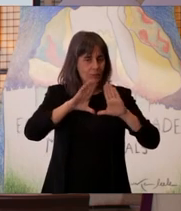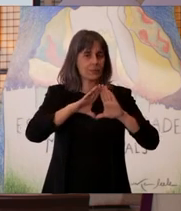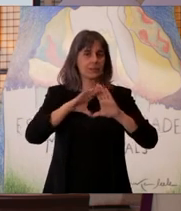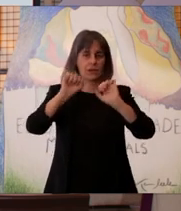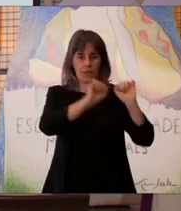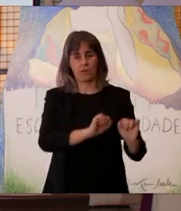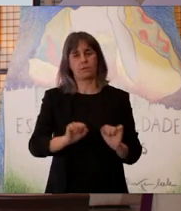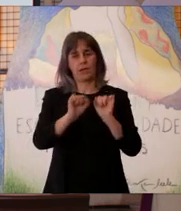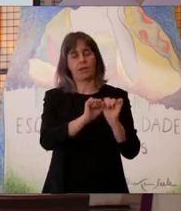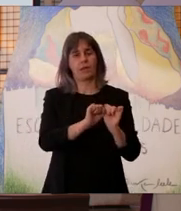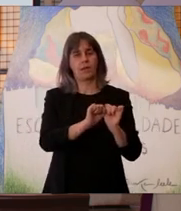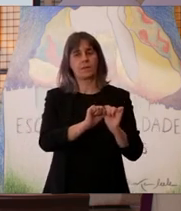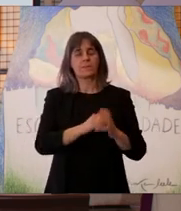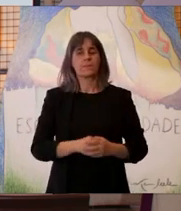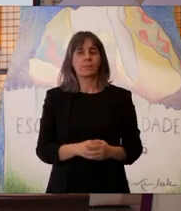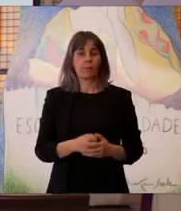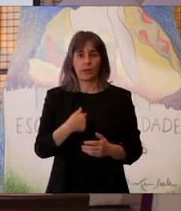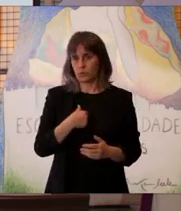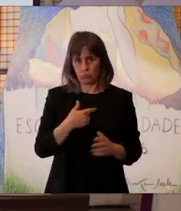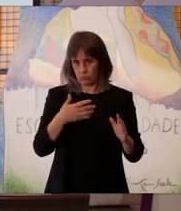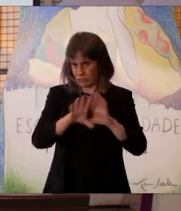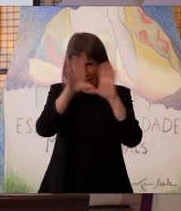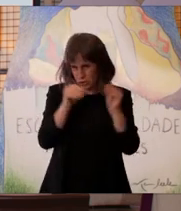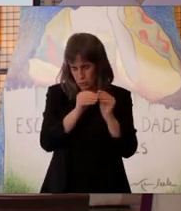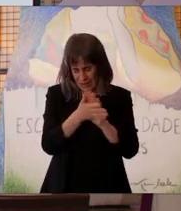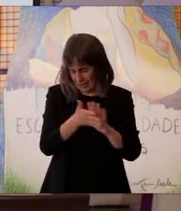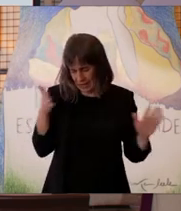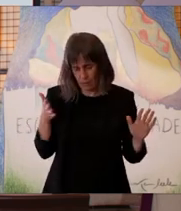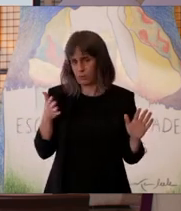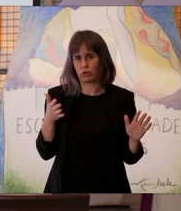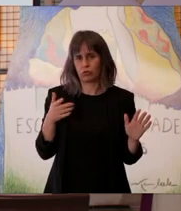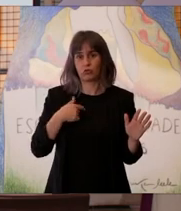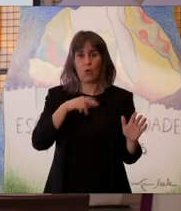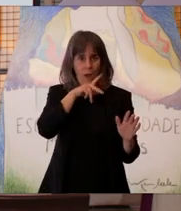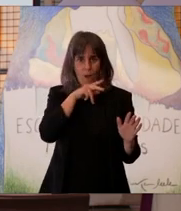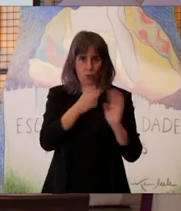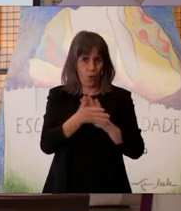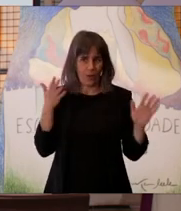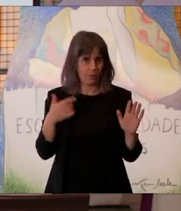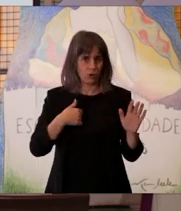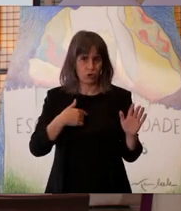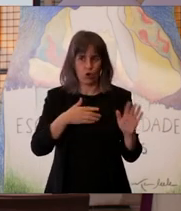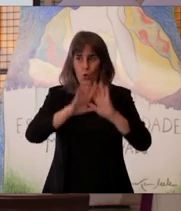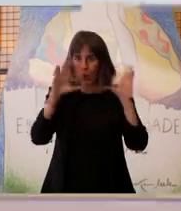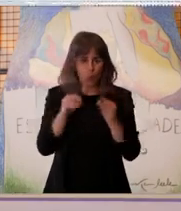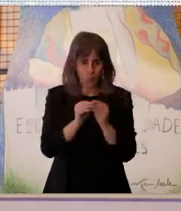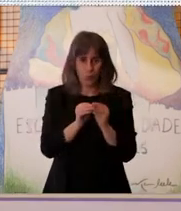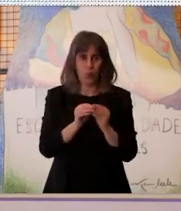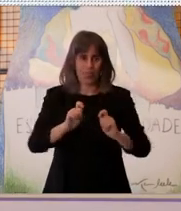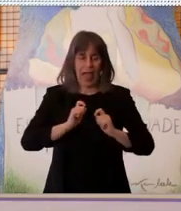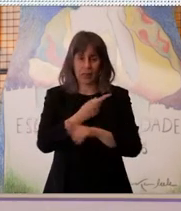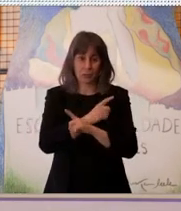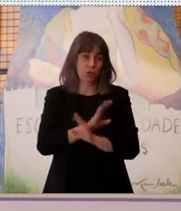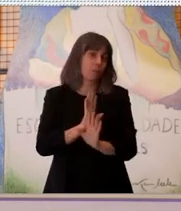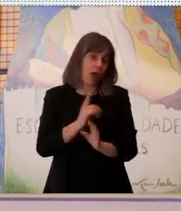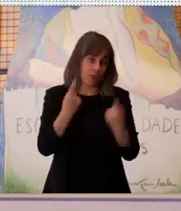yo haría muy rápidamente y simplificando muchísimo yo hablo muy rápido y simplificar me pone nerviosa pero es imprescindible